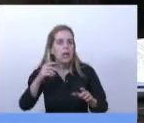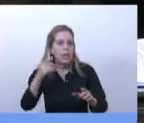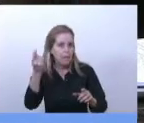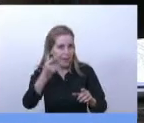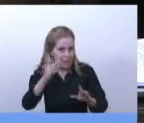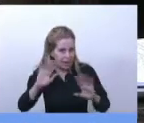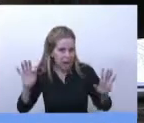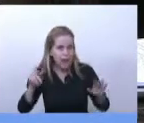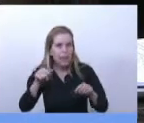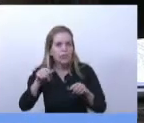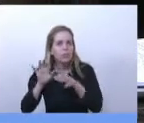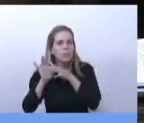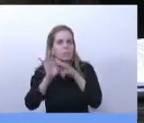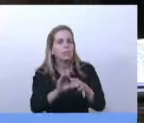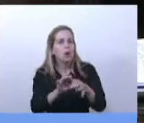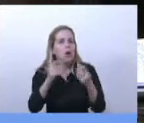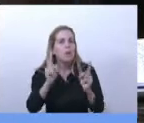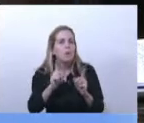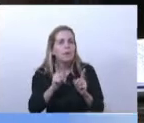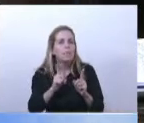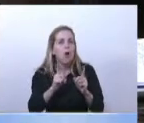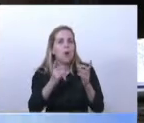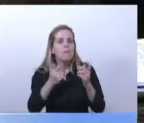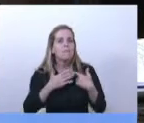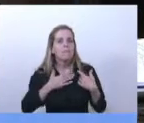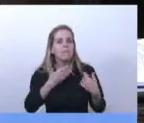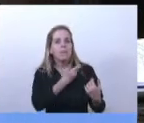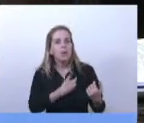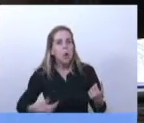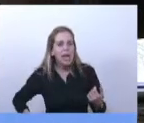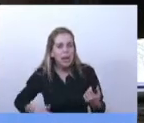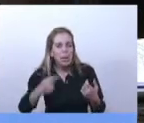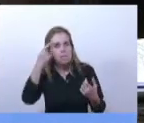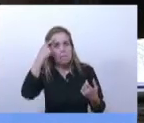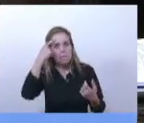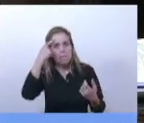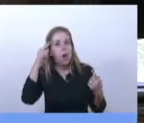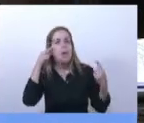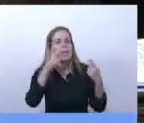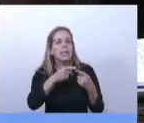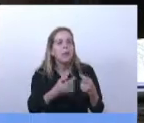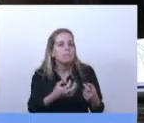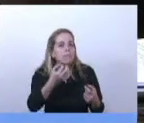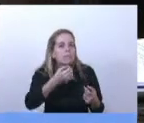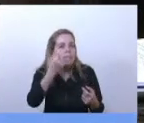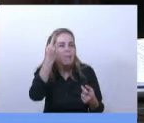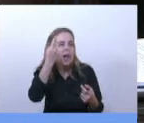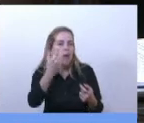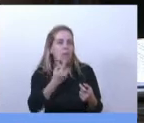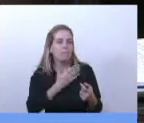esto tiene que ver con la iniciativa original de mi gobierno que con una resolución conjunta